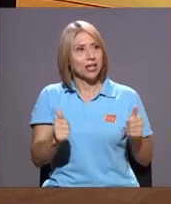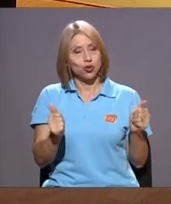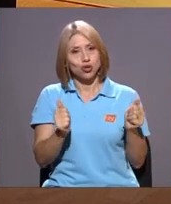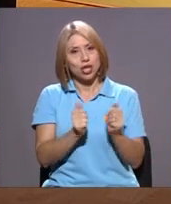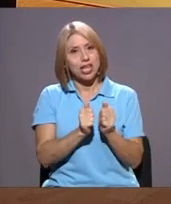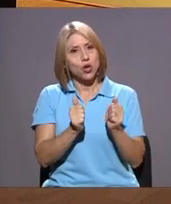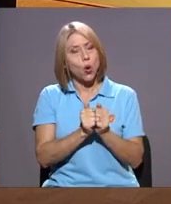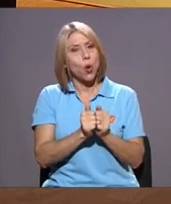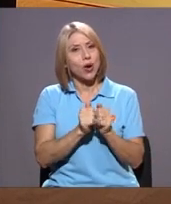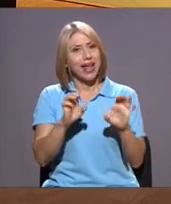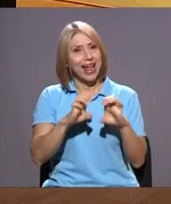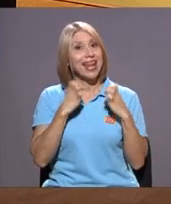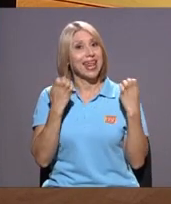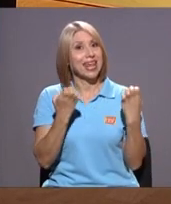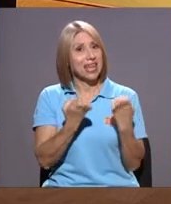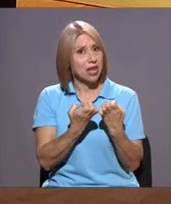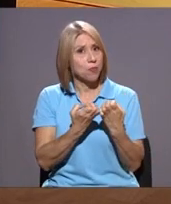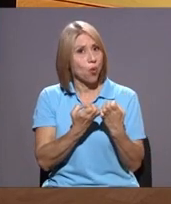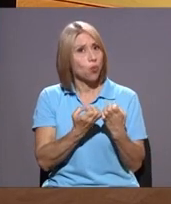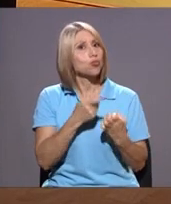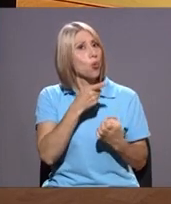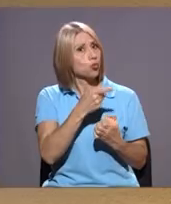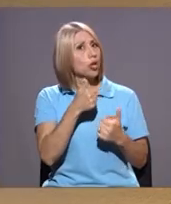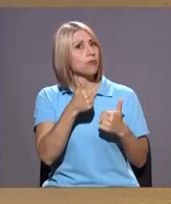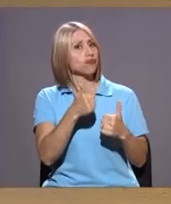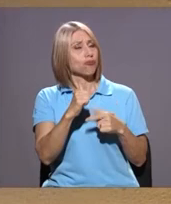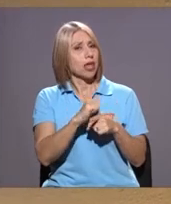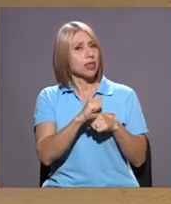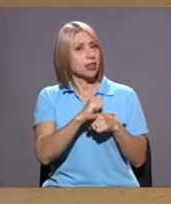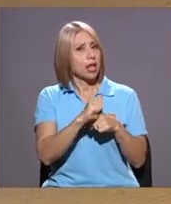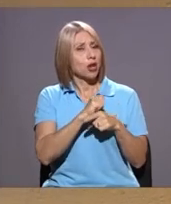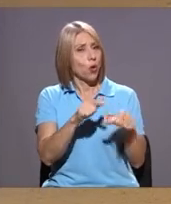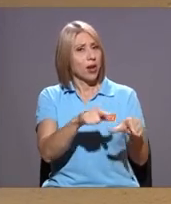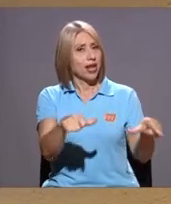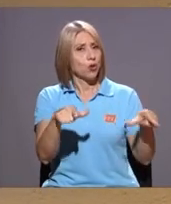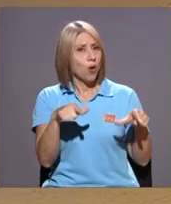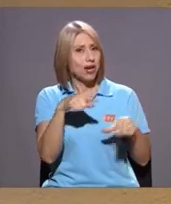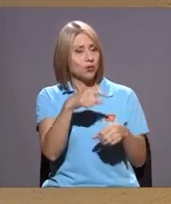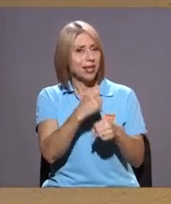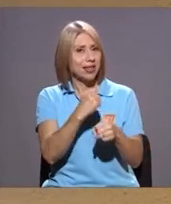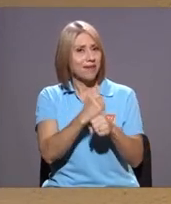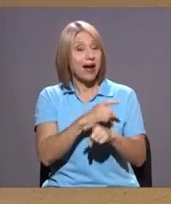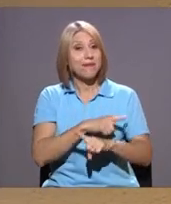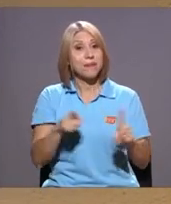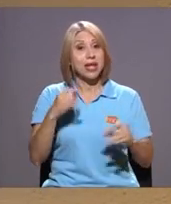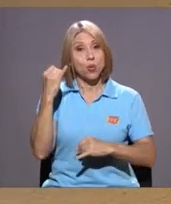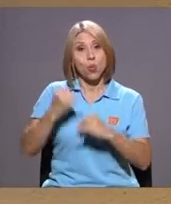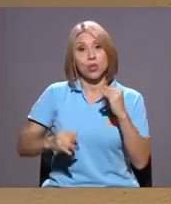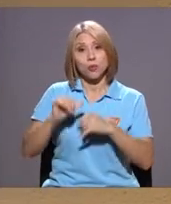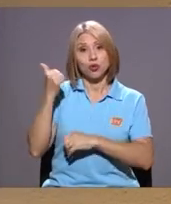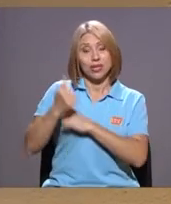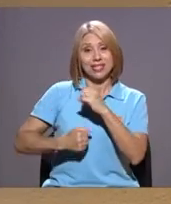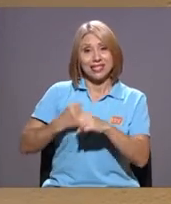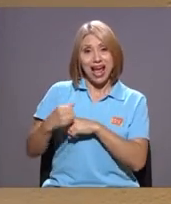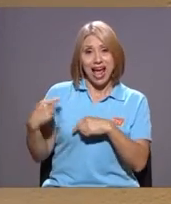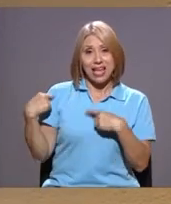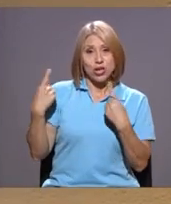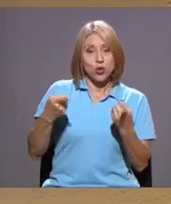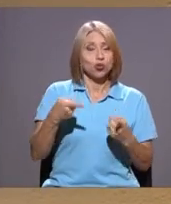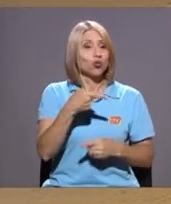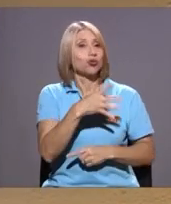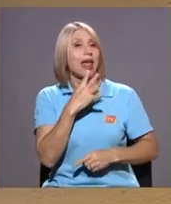ustedes que no en el lugar donde se trabajaba pero en los últimos 10 años o algo así ha hablado más